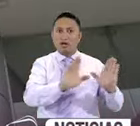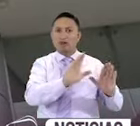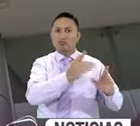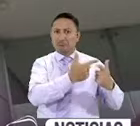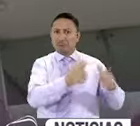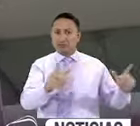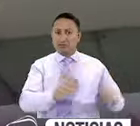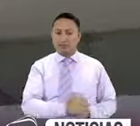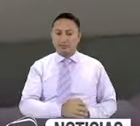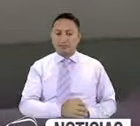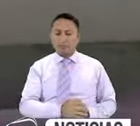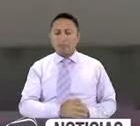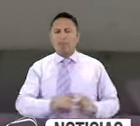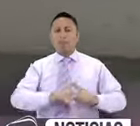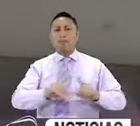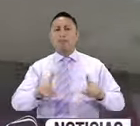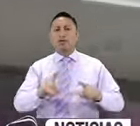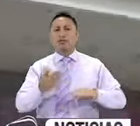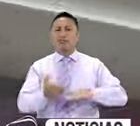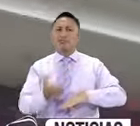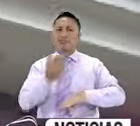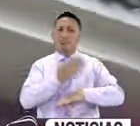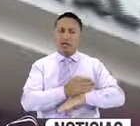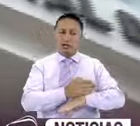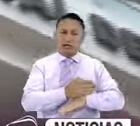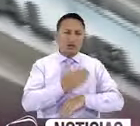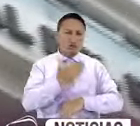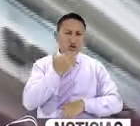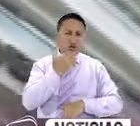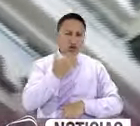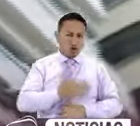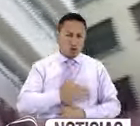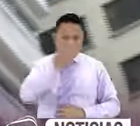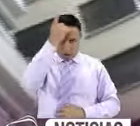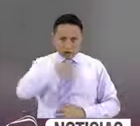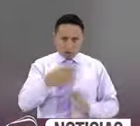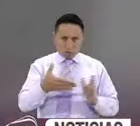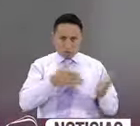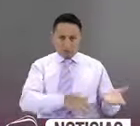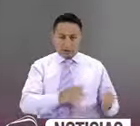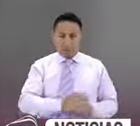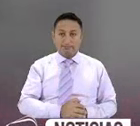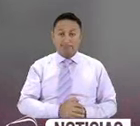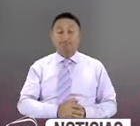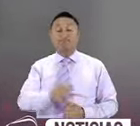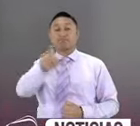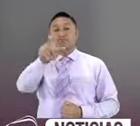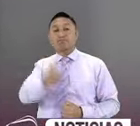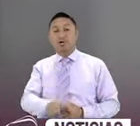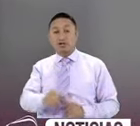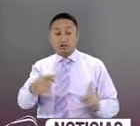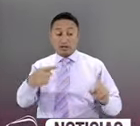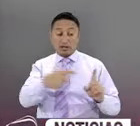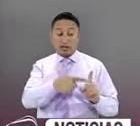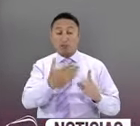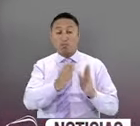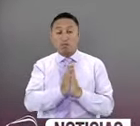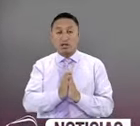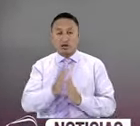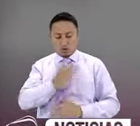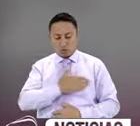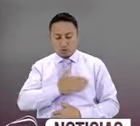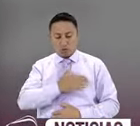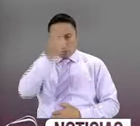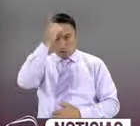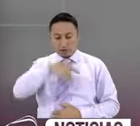¿cuáles son las condiciones que establece el organismo para la eutanasia? Cuando el sujeto pasivo es quien solicita por sí mismo o a través de